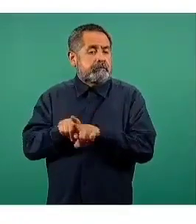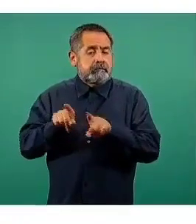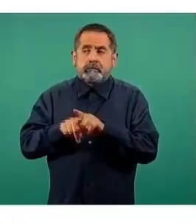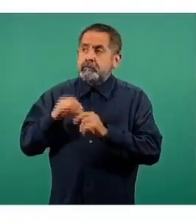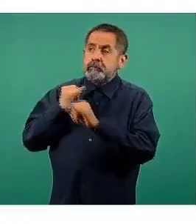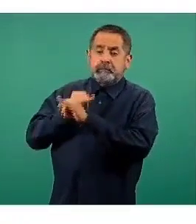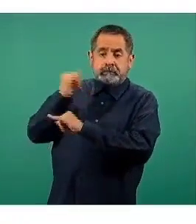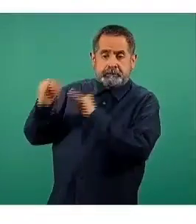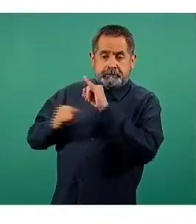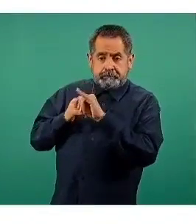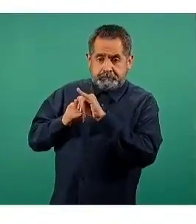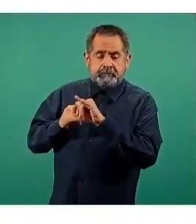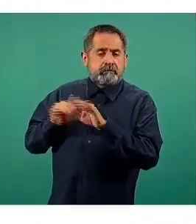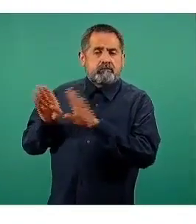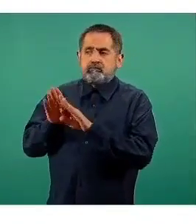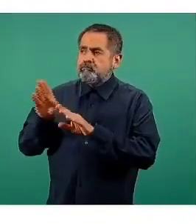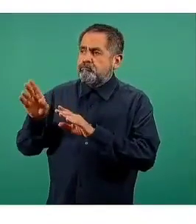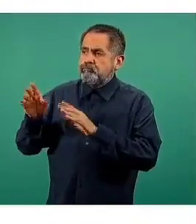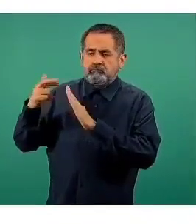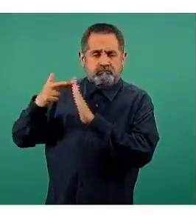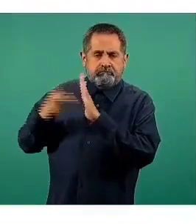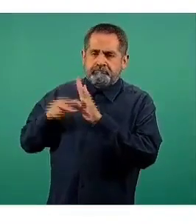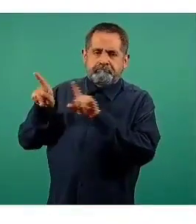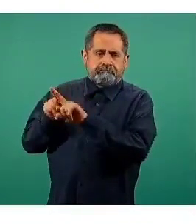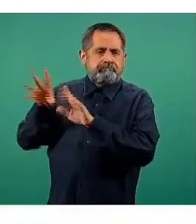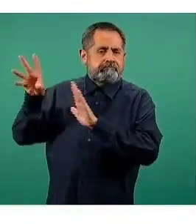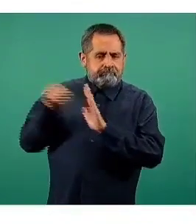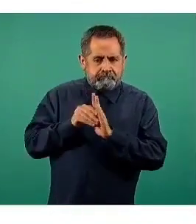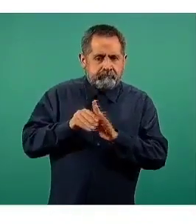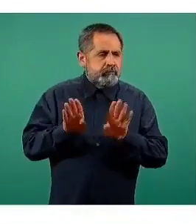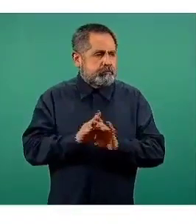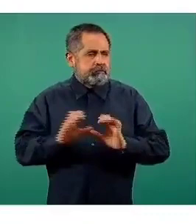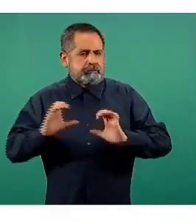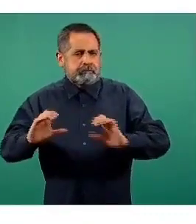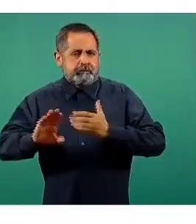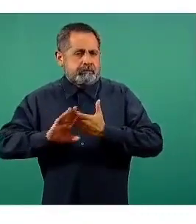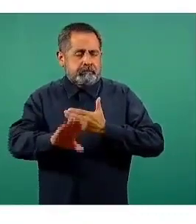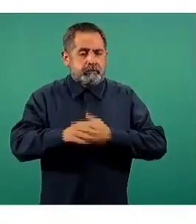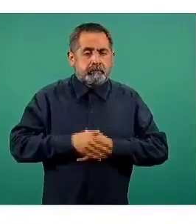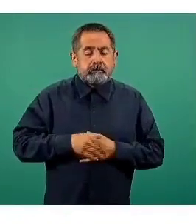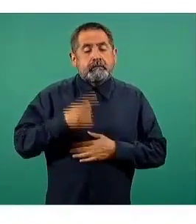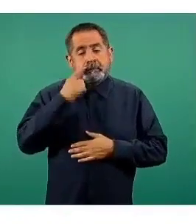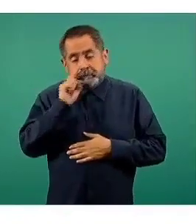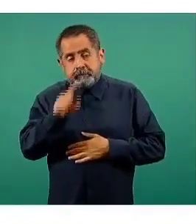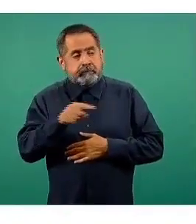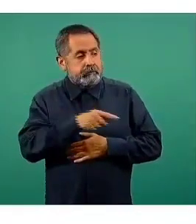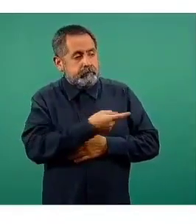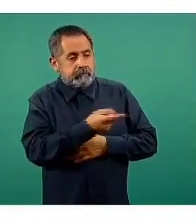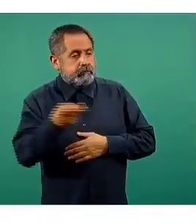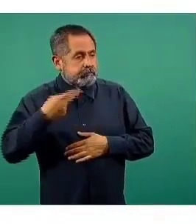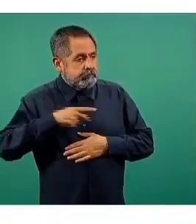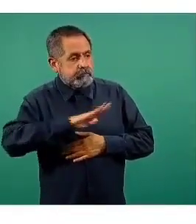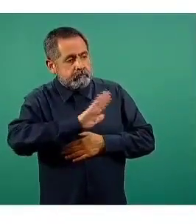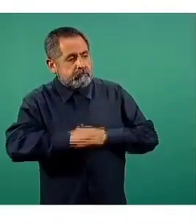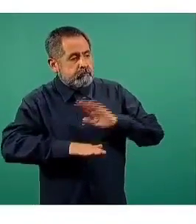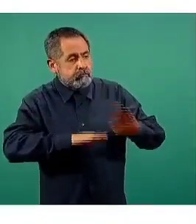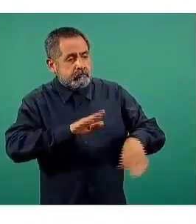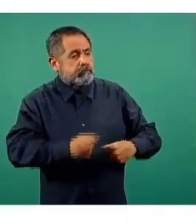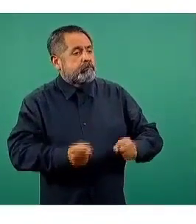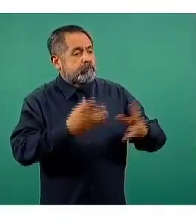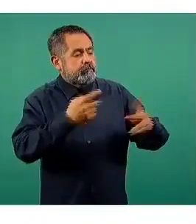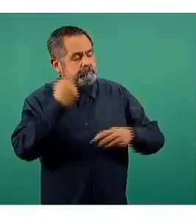en los puntos de entrada, estimar y clasificar el exceso de mortalidad para la toma de decisión y